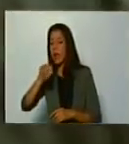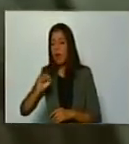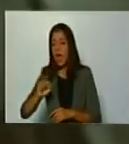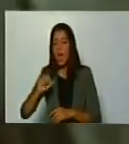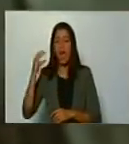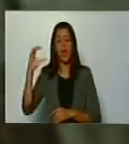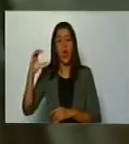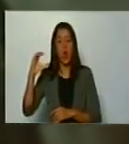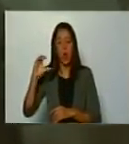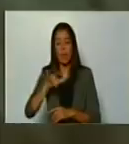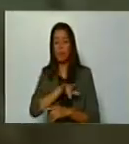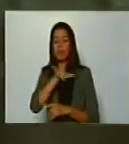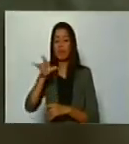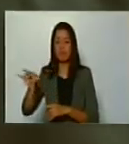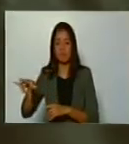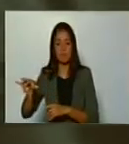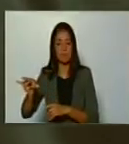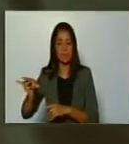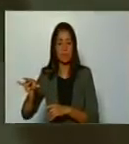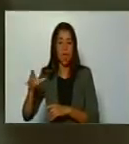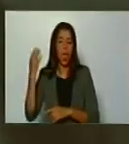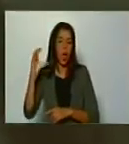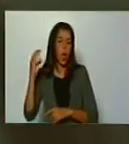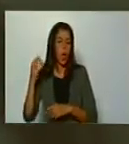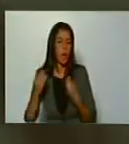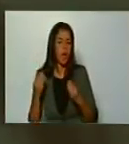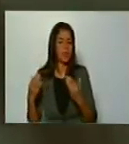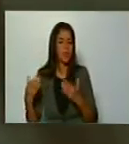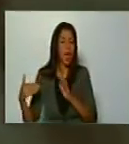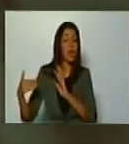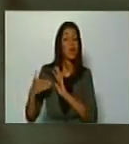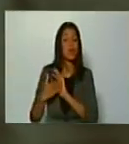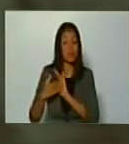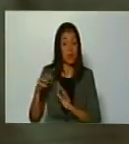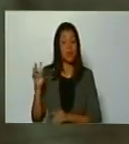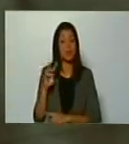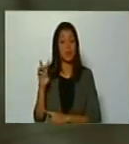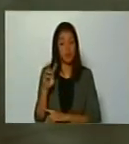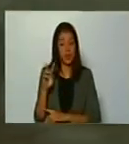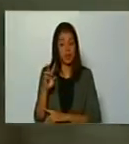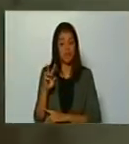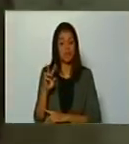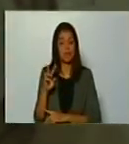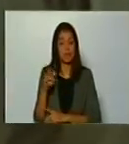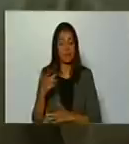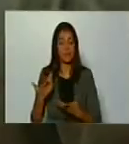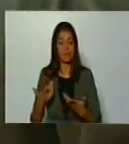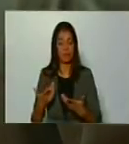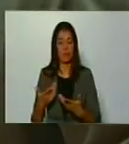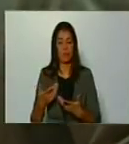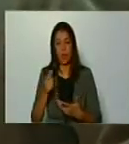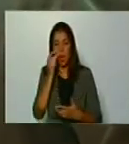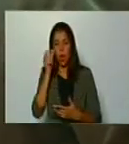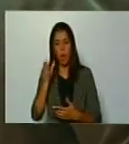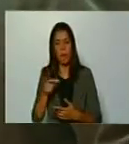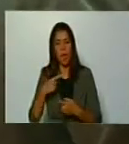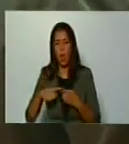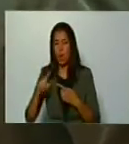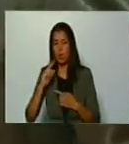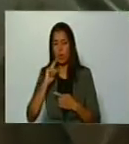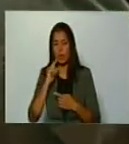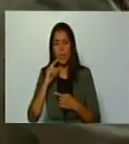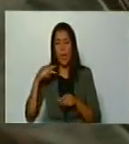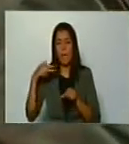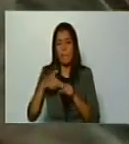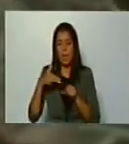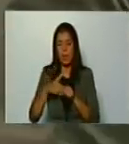Colombia. ¿Cuál es la posición de Colombia en este momento contra Venezuela? ¿Dónde está Fernández? ¿Y dónde están la gente del petróleo? ¿Dónde